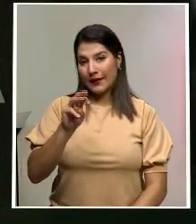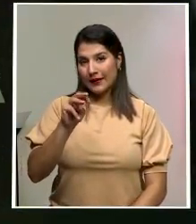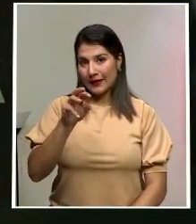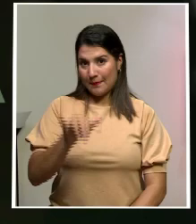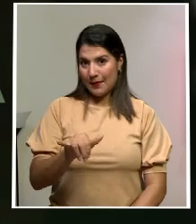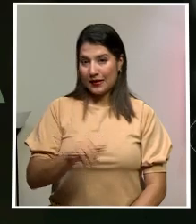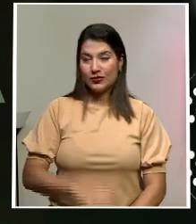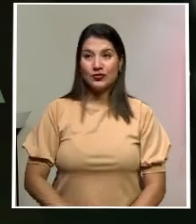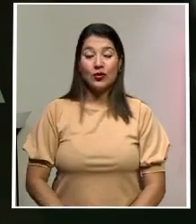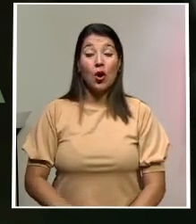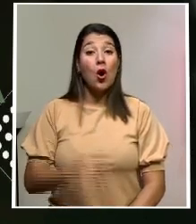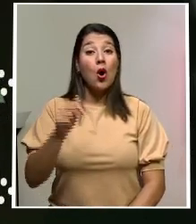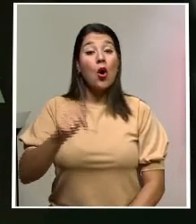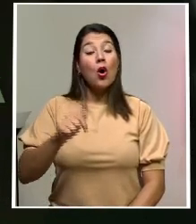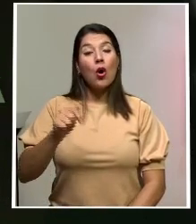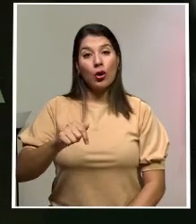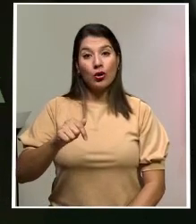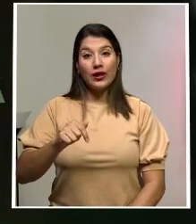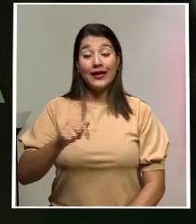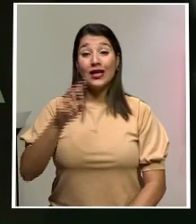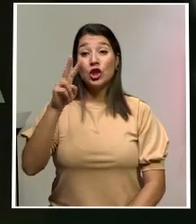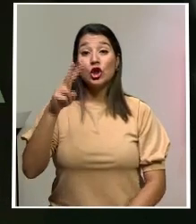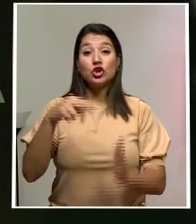A hoy se registran